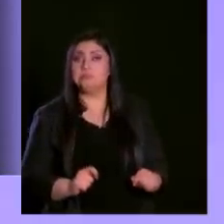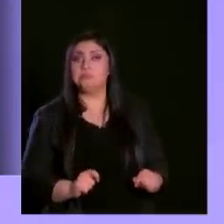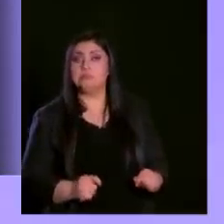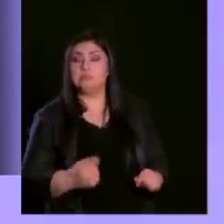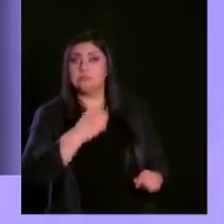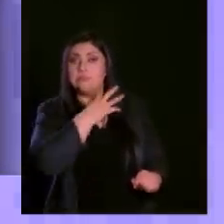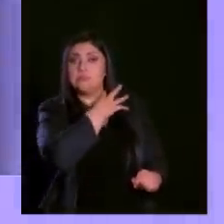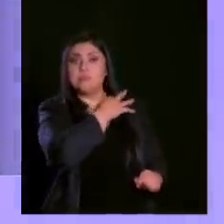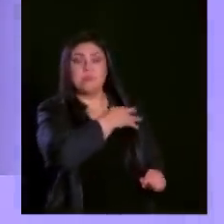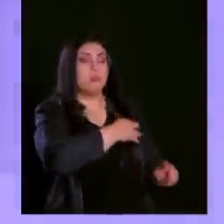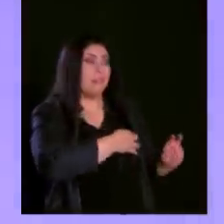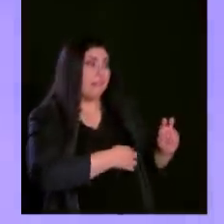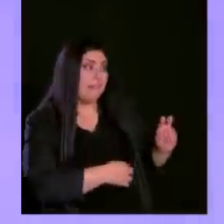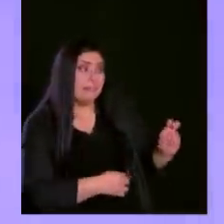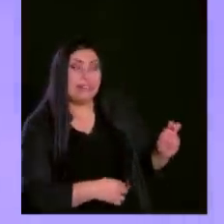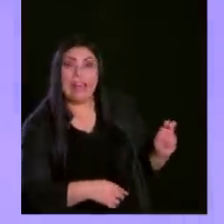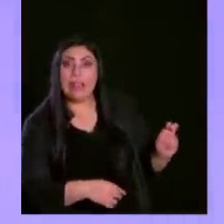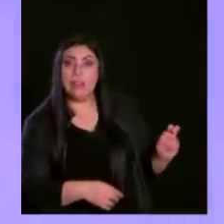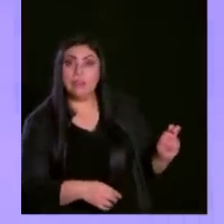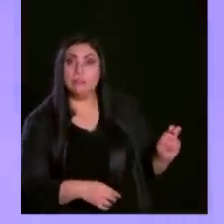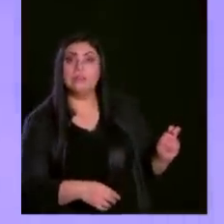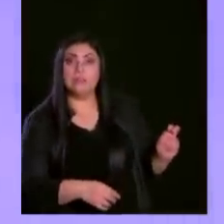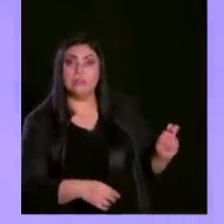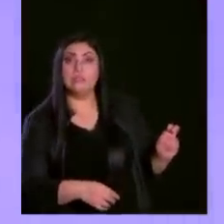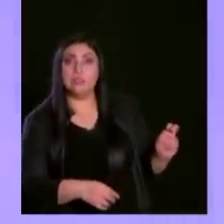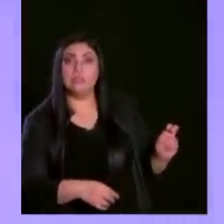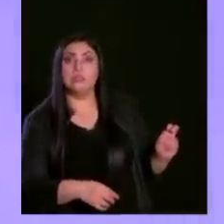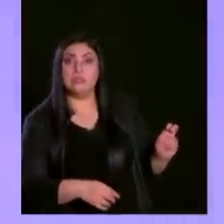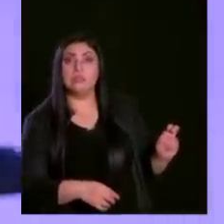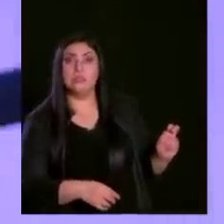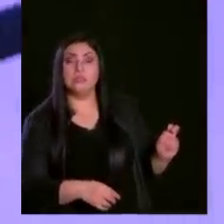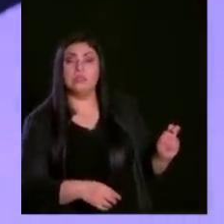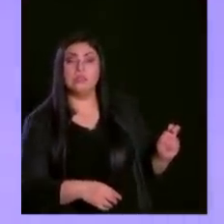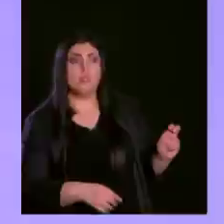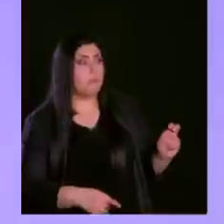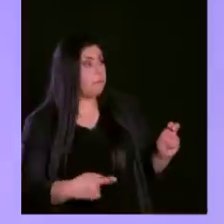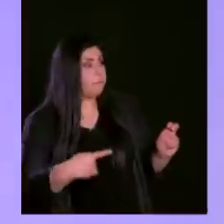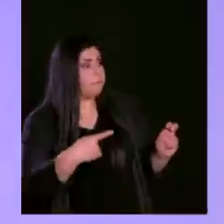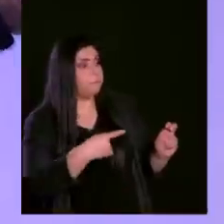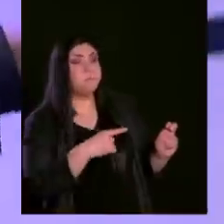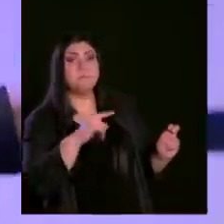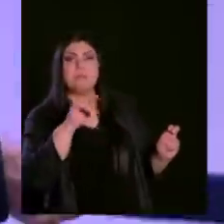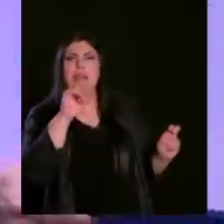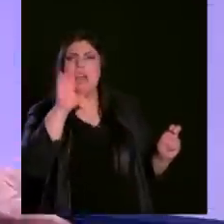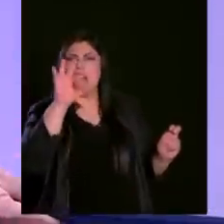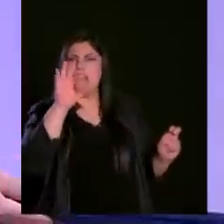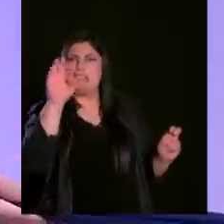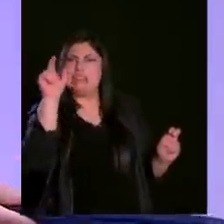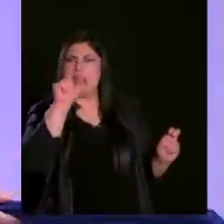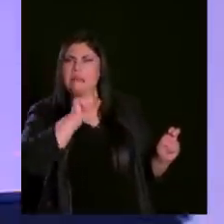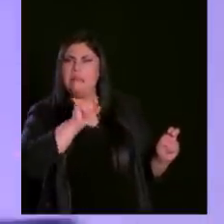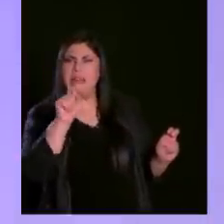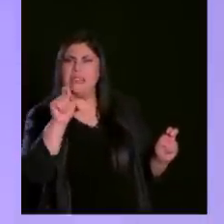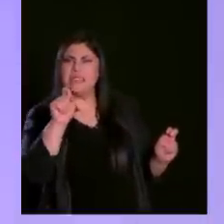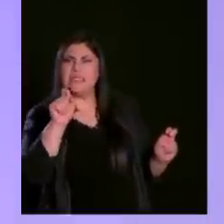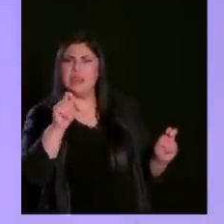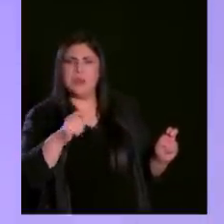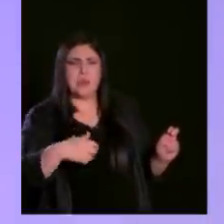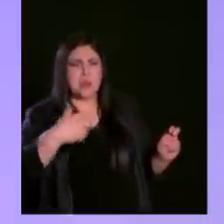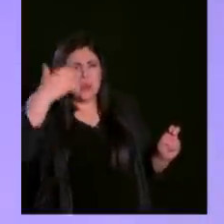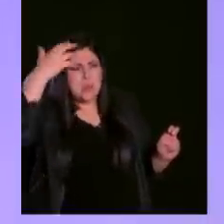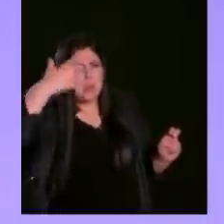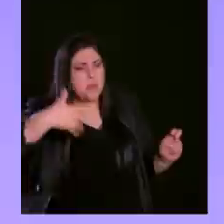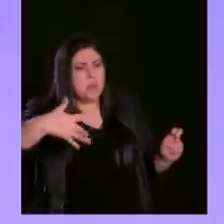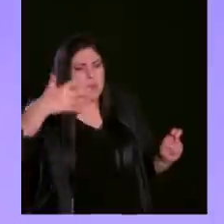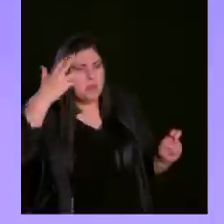un problema muy complicado y Dios lo va a resolver en los próximos tres meses esto tiene que